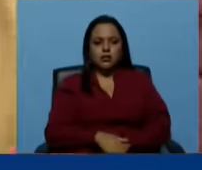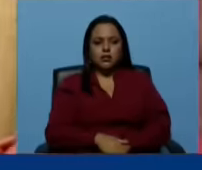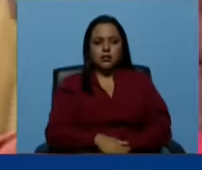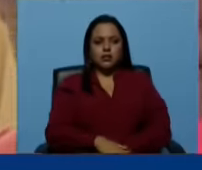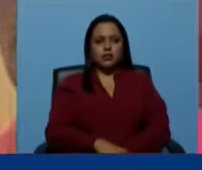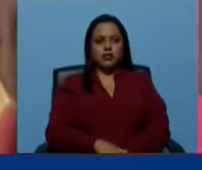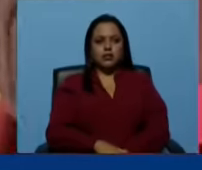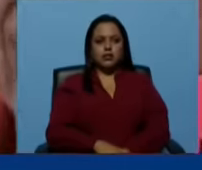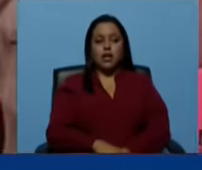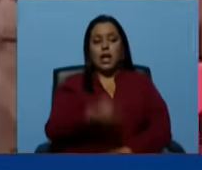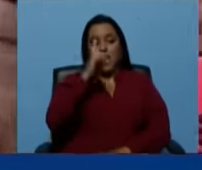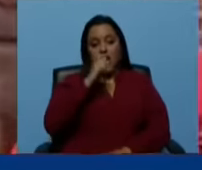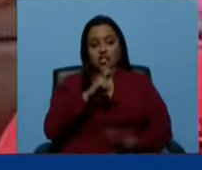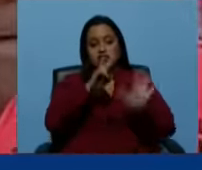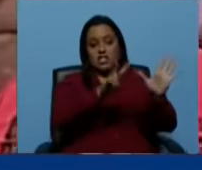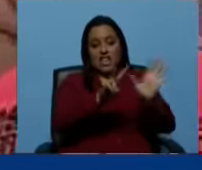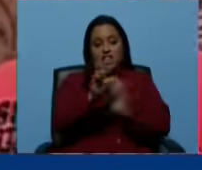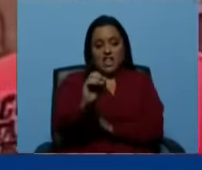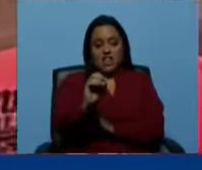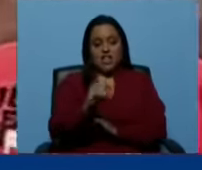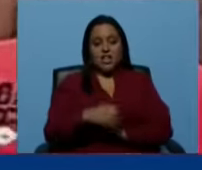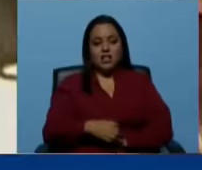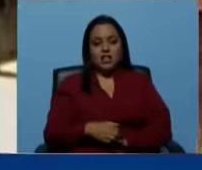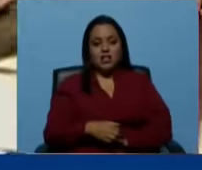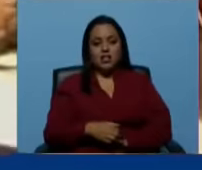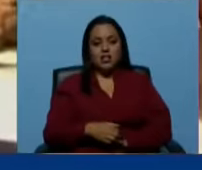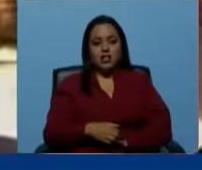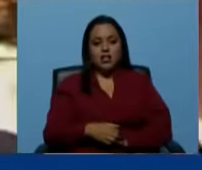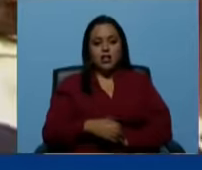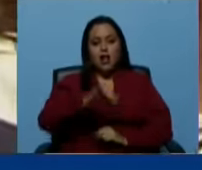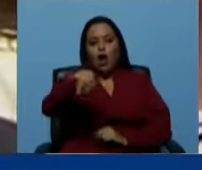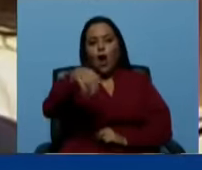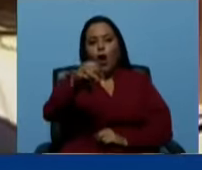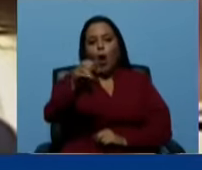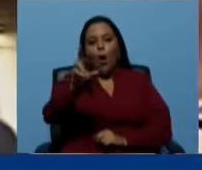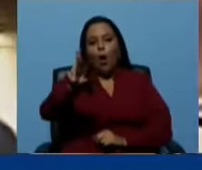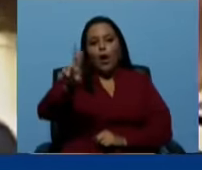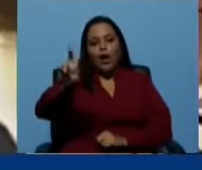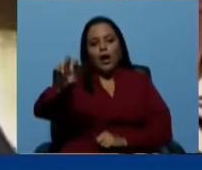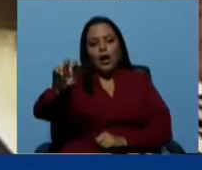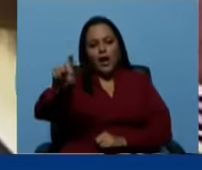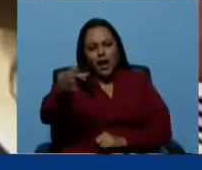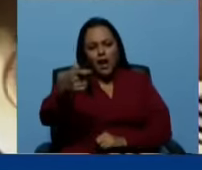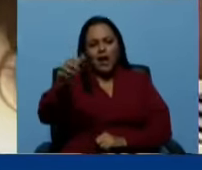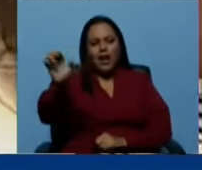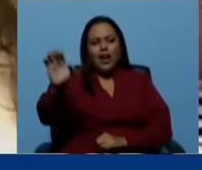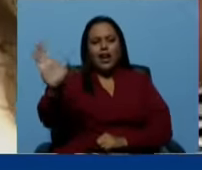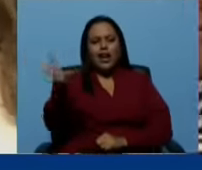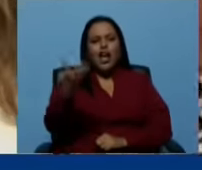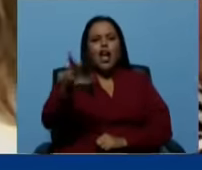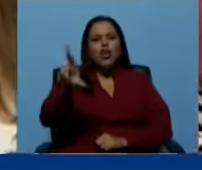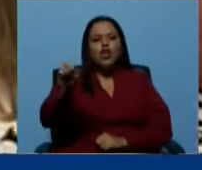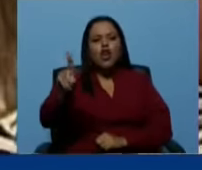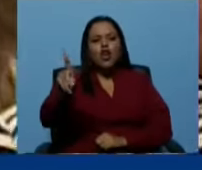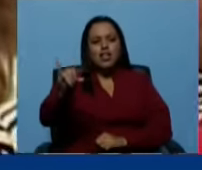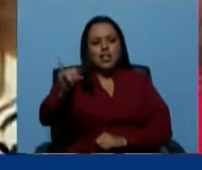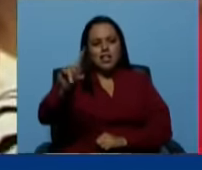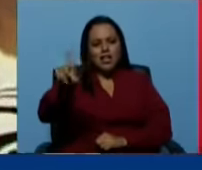En los años 70, Jorge Rodríguez Padre, capturado aquí en la subida del